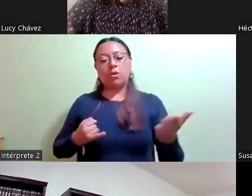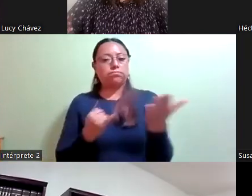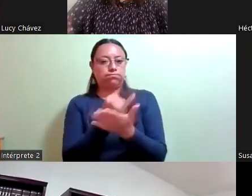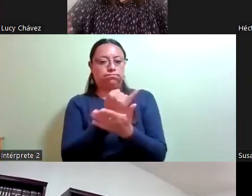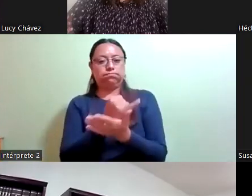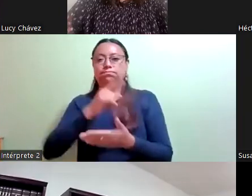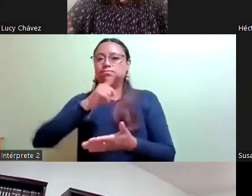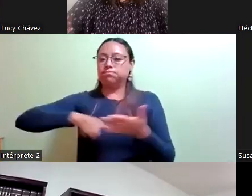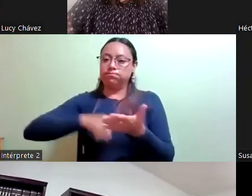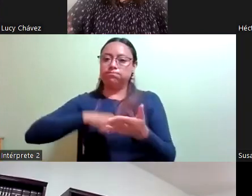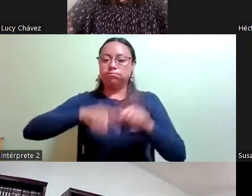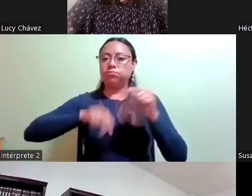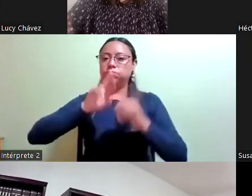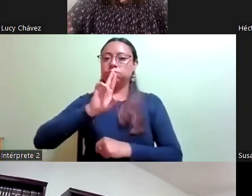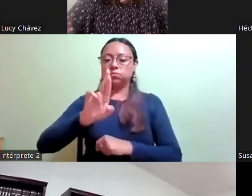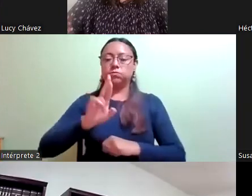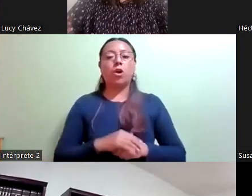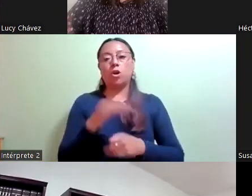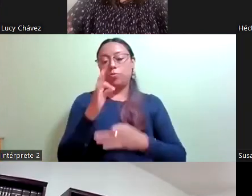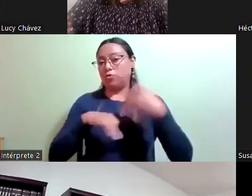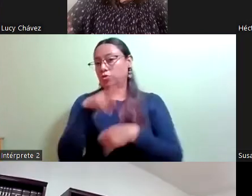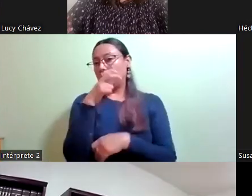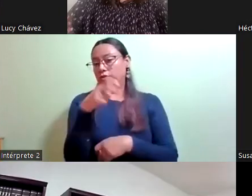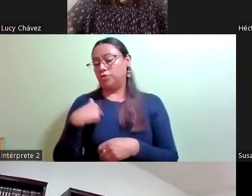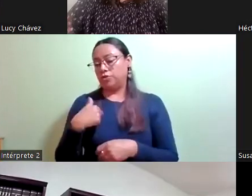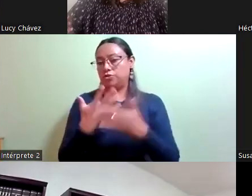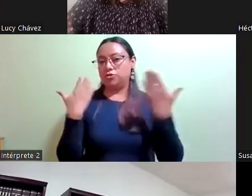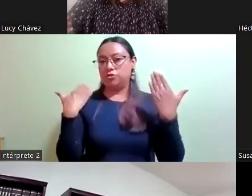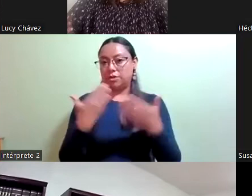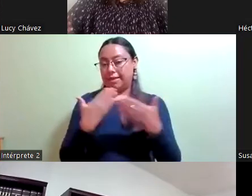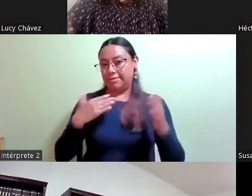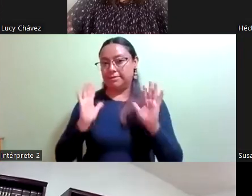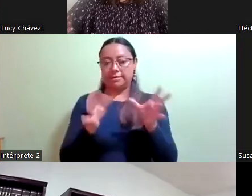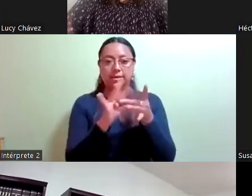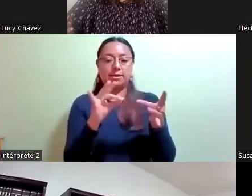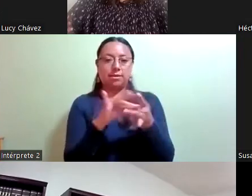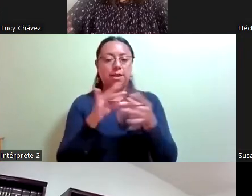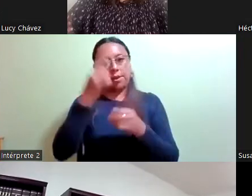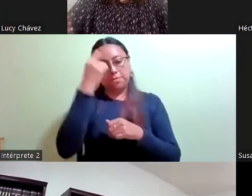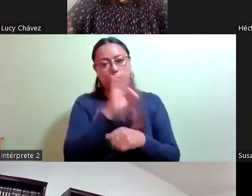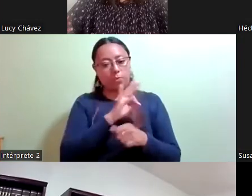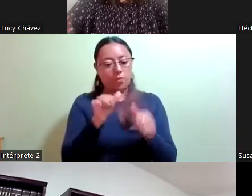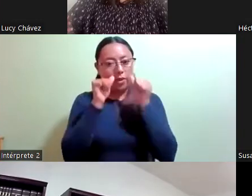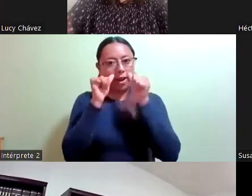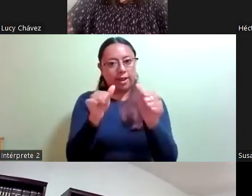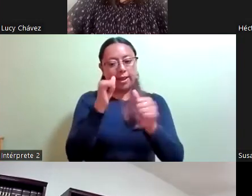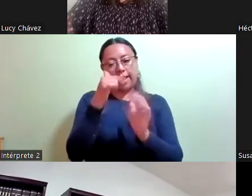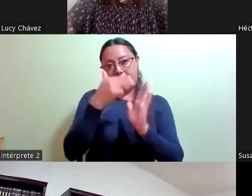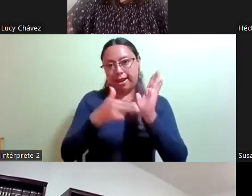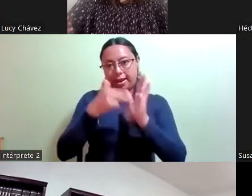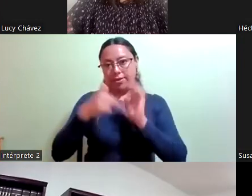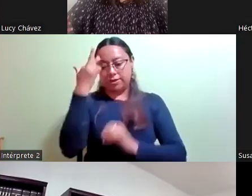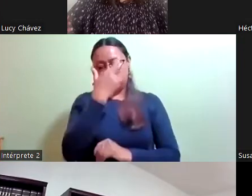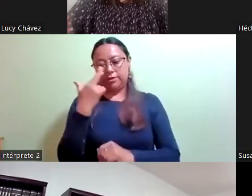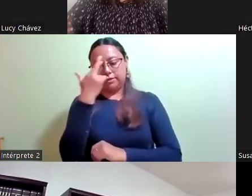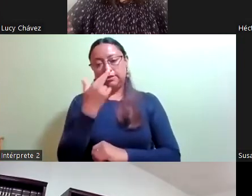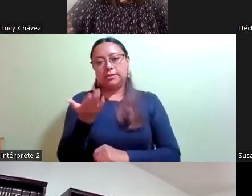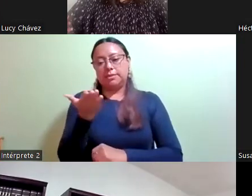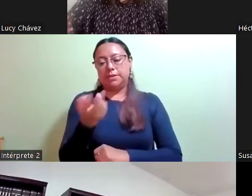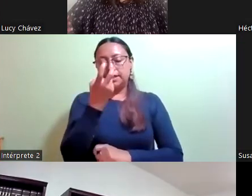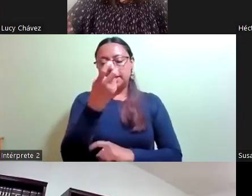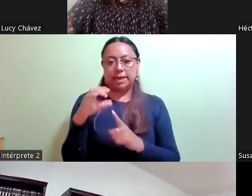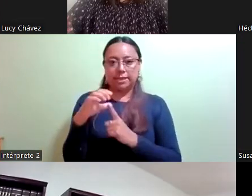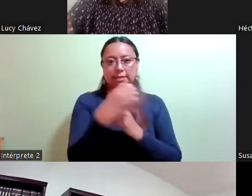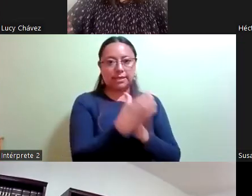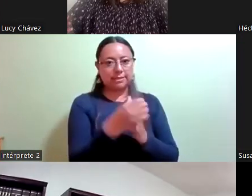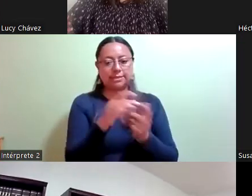oficialidad. Por lo anterior, en arte de atención al recurso de revisión, se solicita a este Comité de Transparencia con